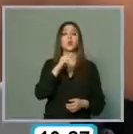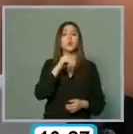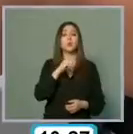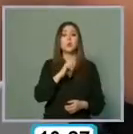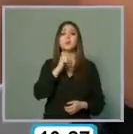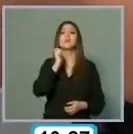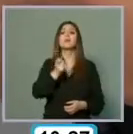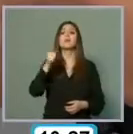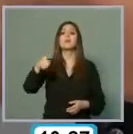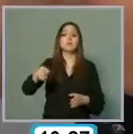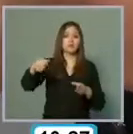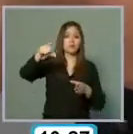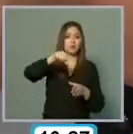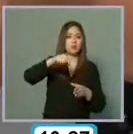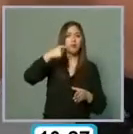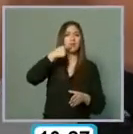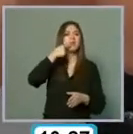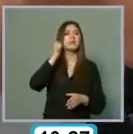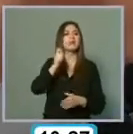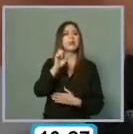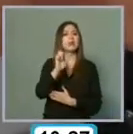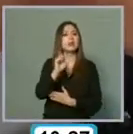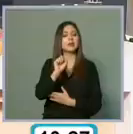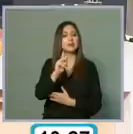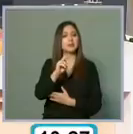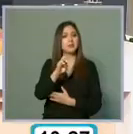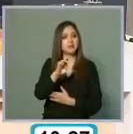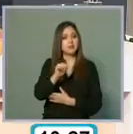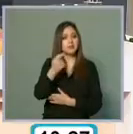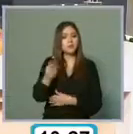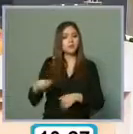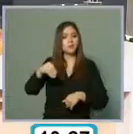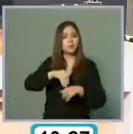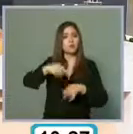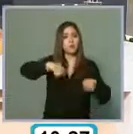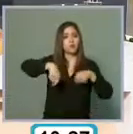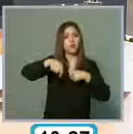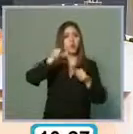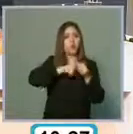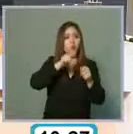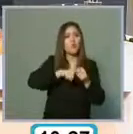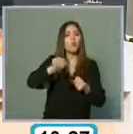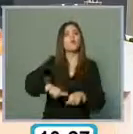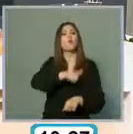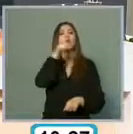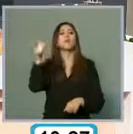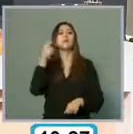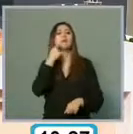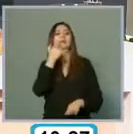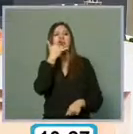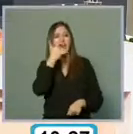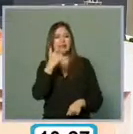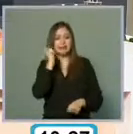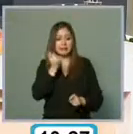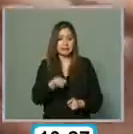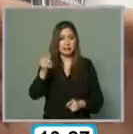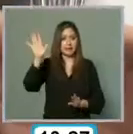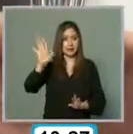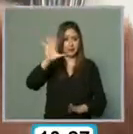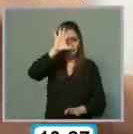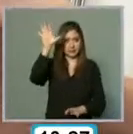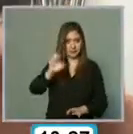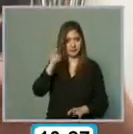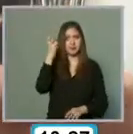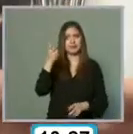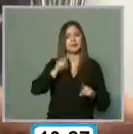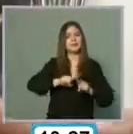fácilmente. Es una mezcla de especias y lo que va a dar es color a nuestra mezcla y obviamente un sabor para característico, que es como lo diferente,